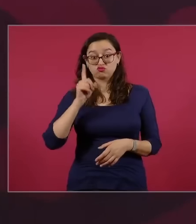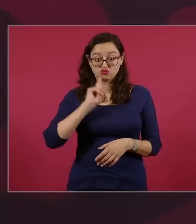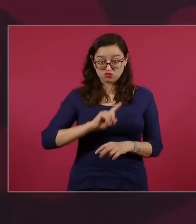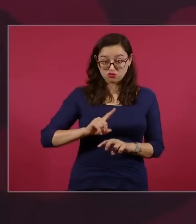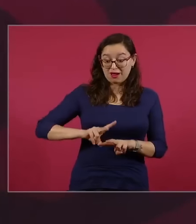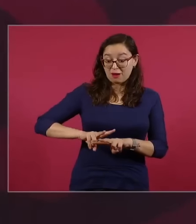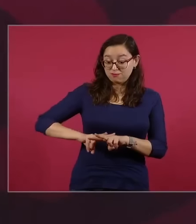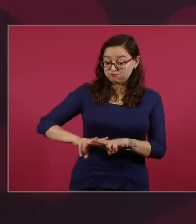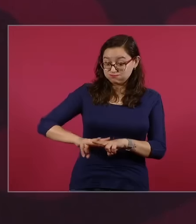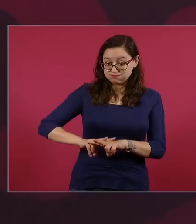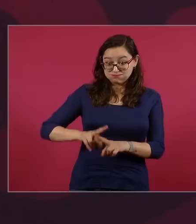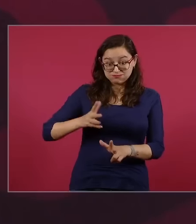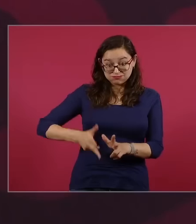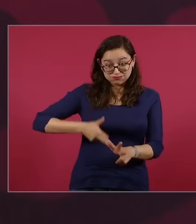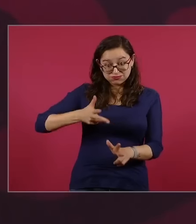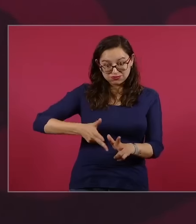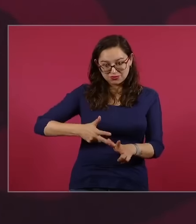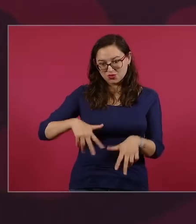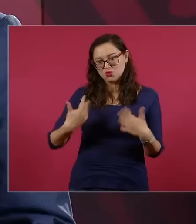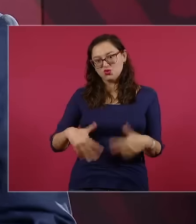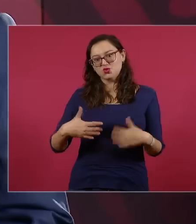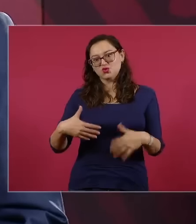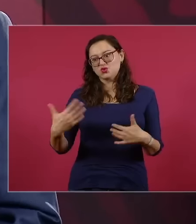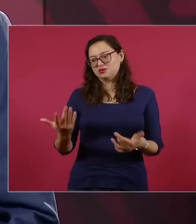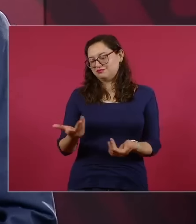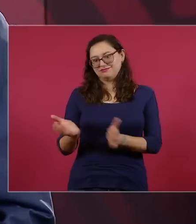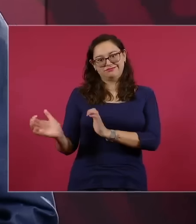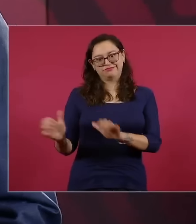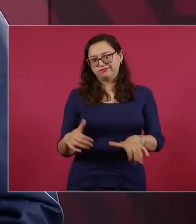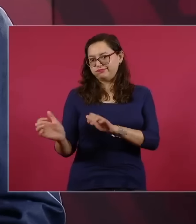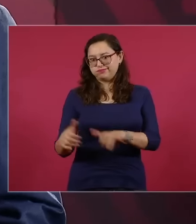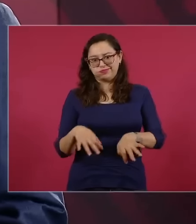pues mucha oportunidad para desarrollarse